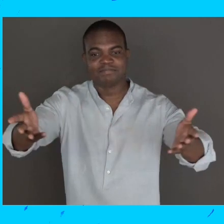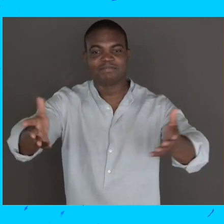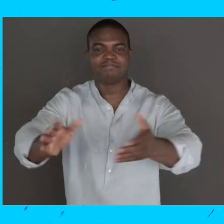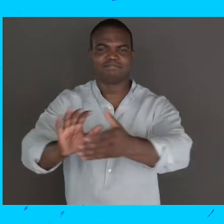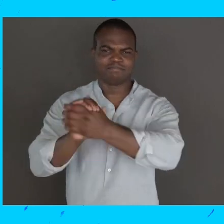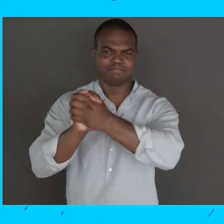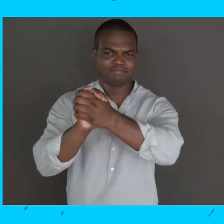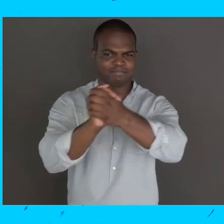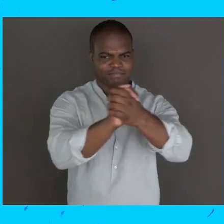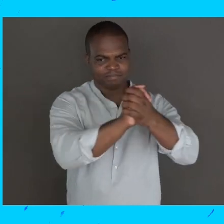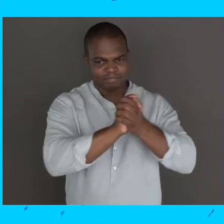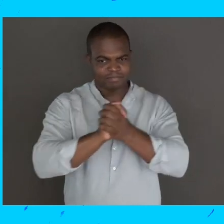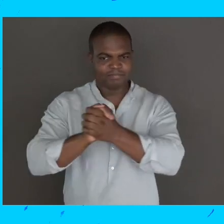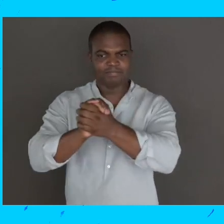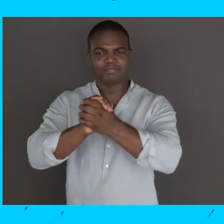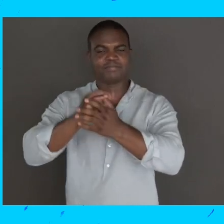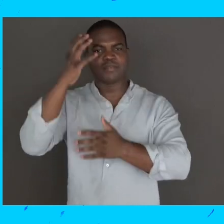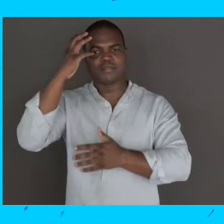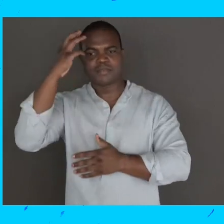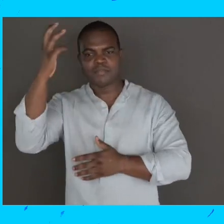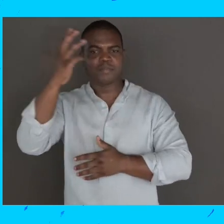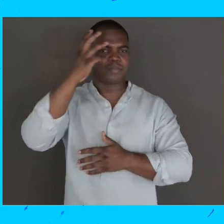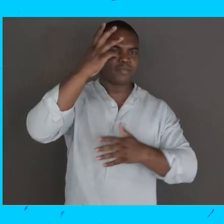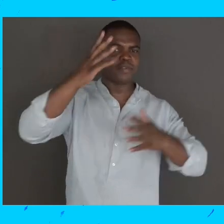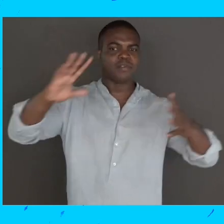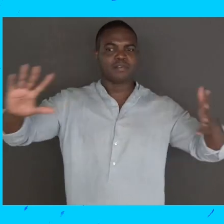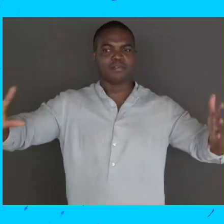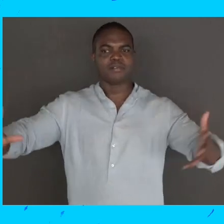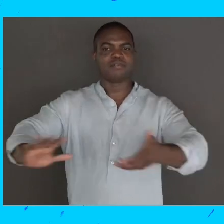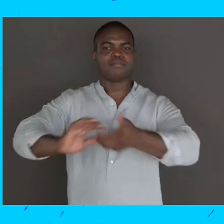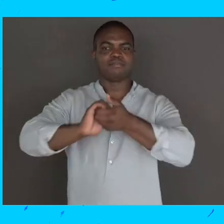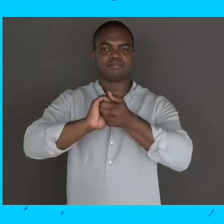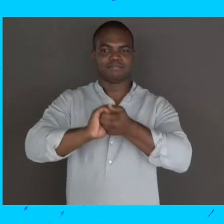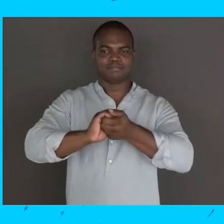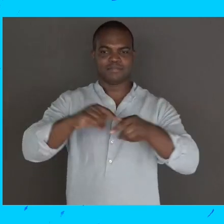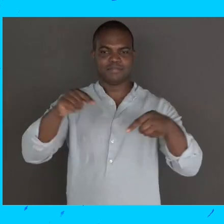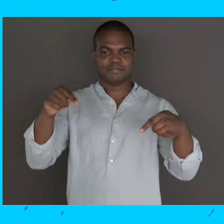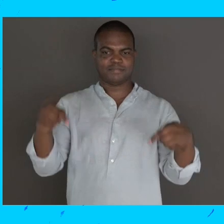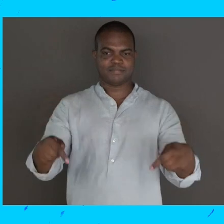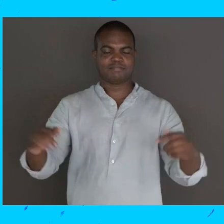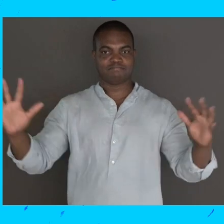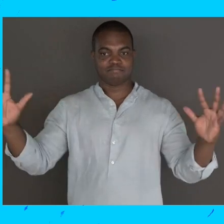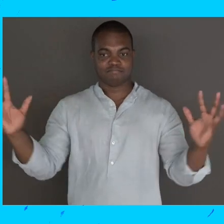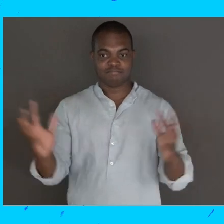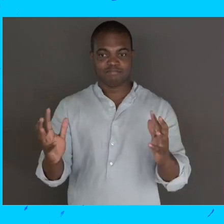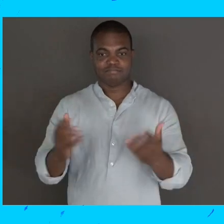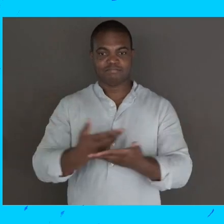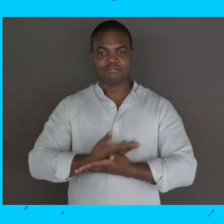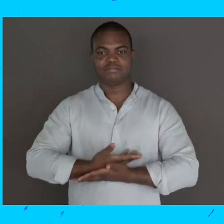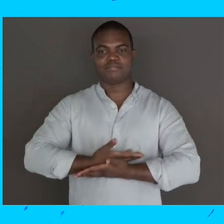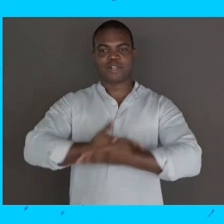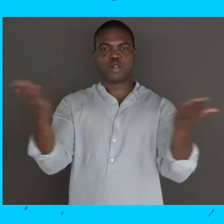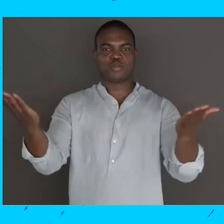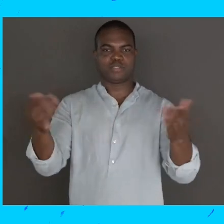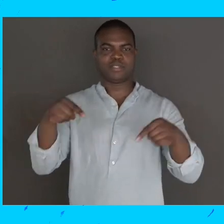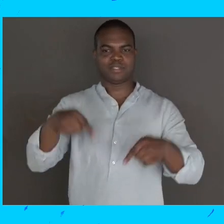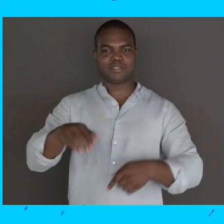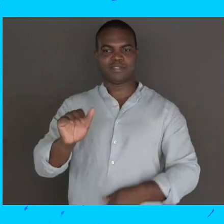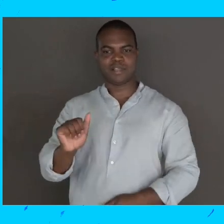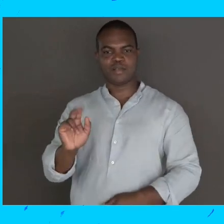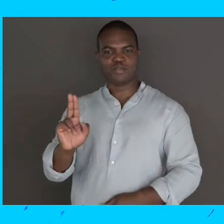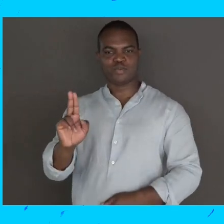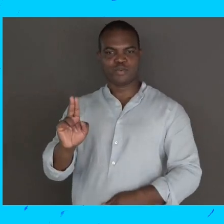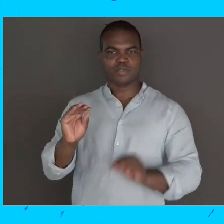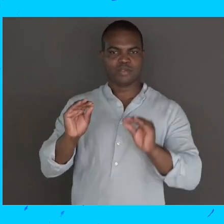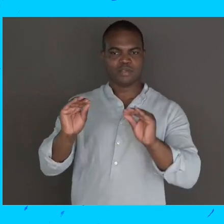tasas de contagio de HIV-SIDA en las jóvenes. También tenemos una tasa muy alta